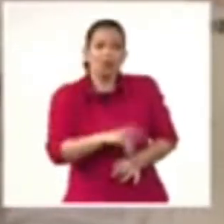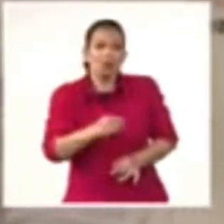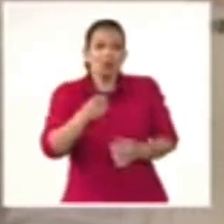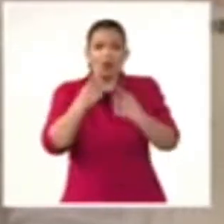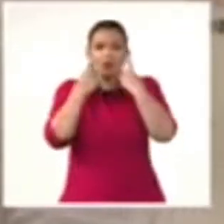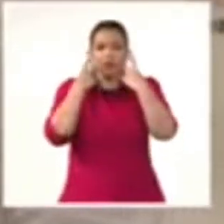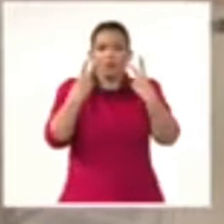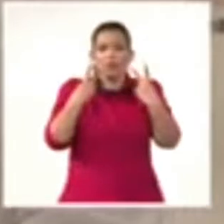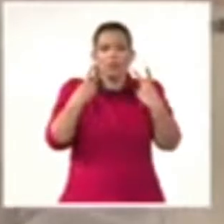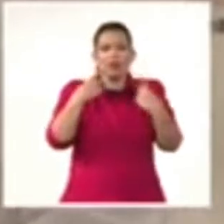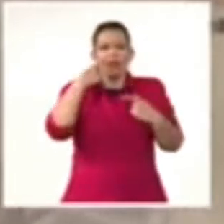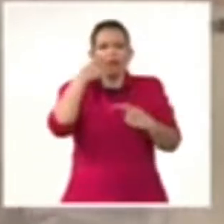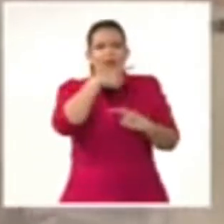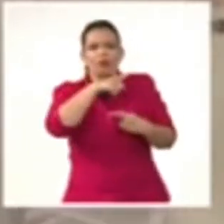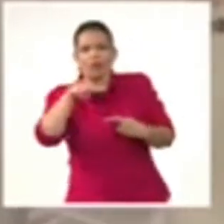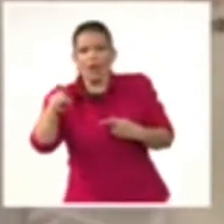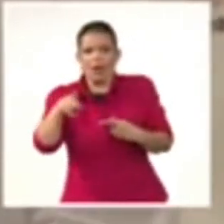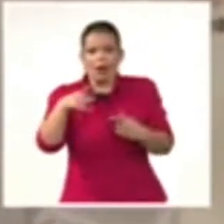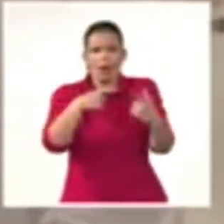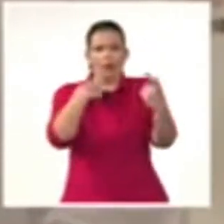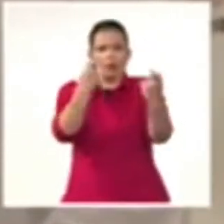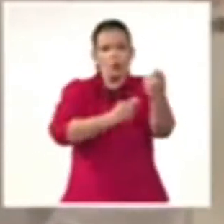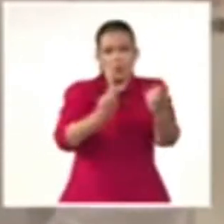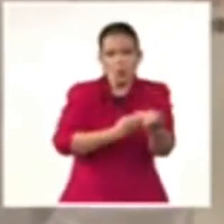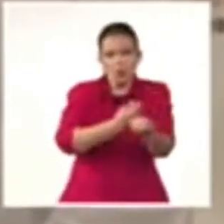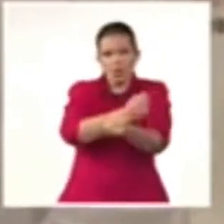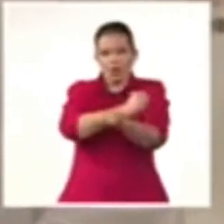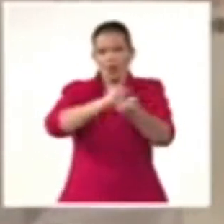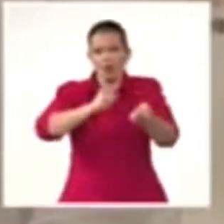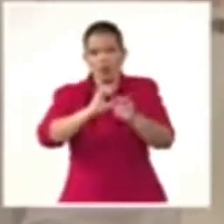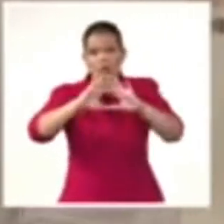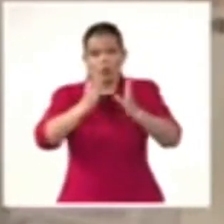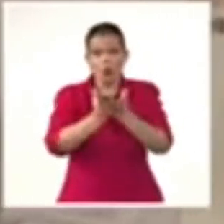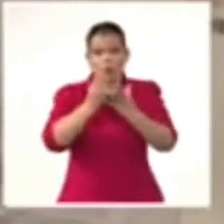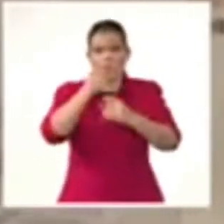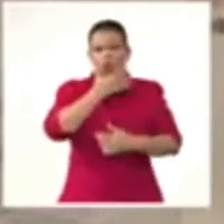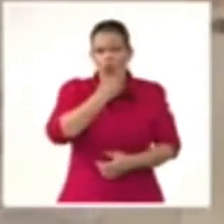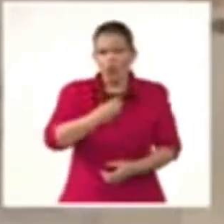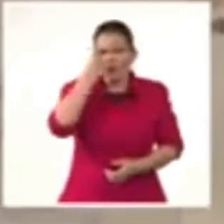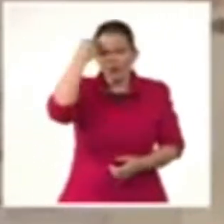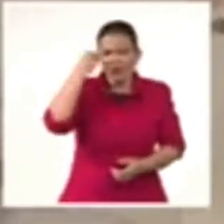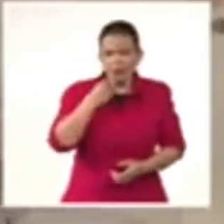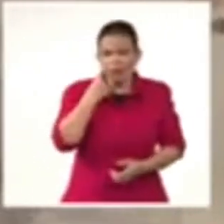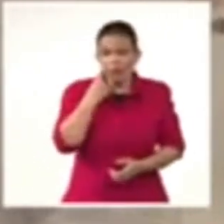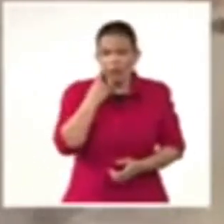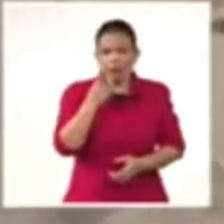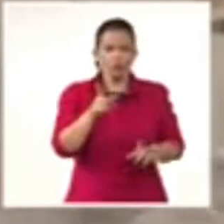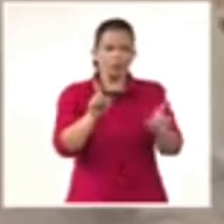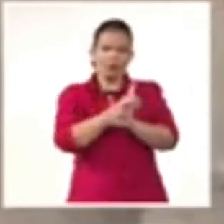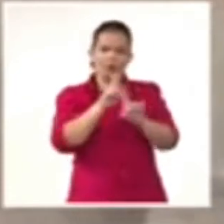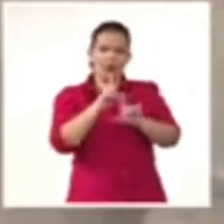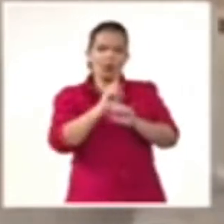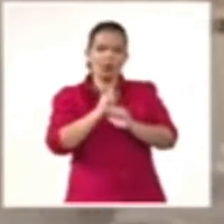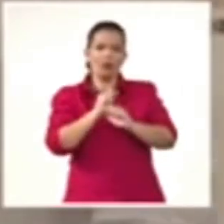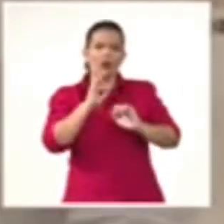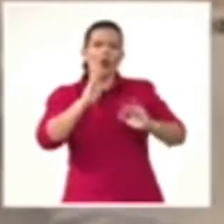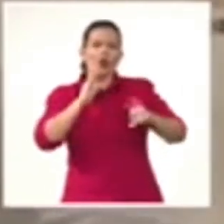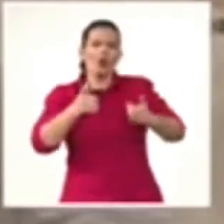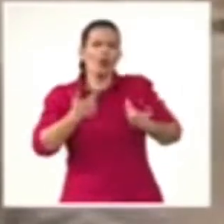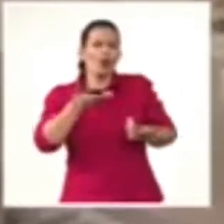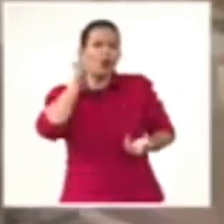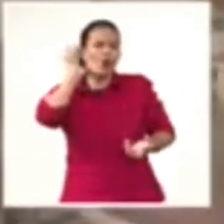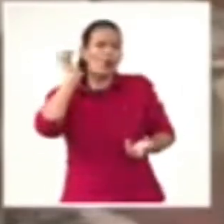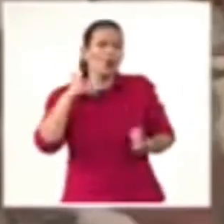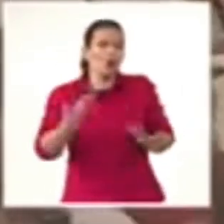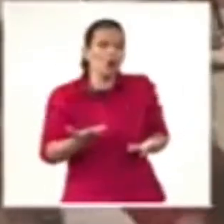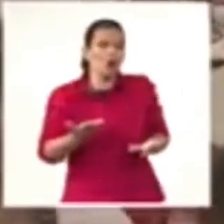a los héroes de un capítulo fundamental de la historia nacional, tan fundamental que no es posible explicar